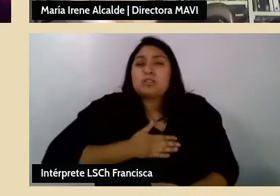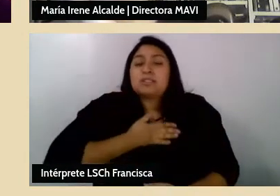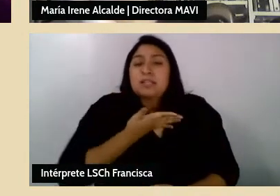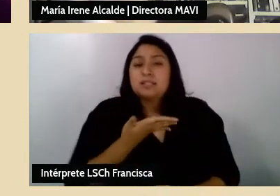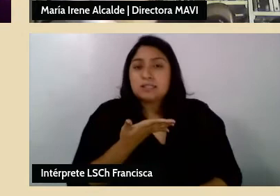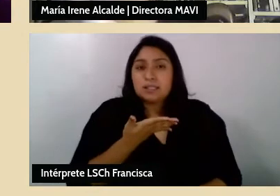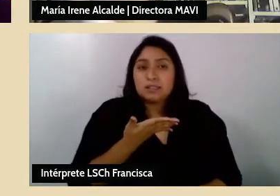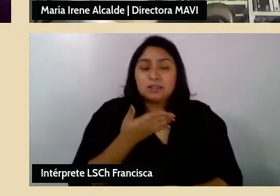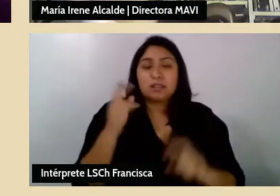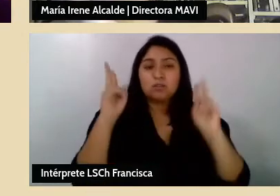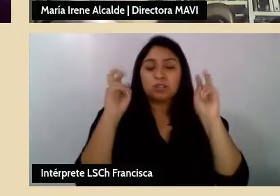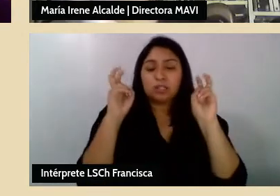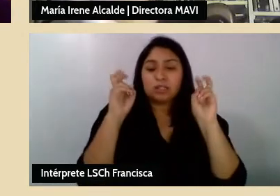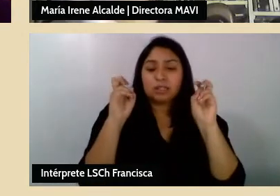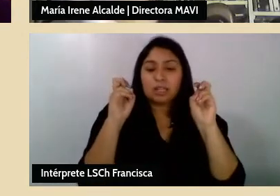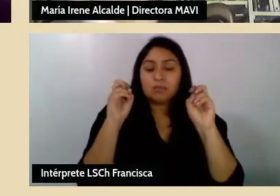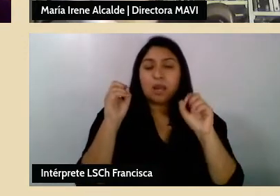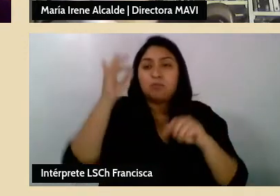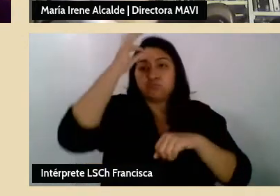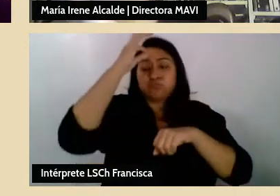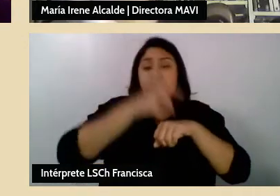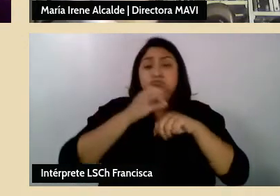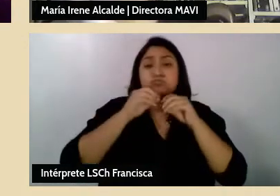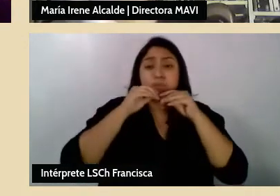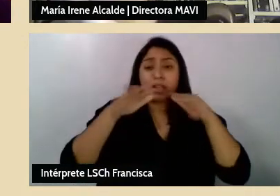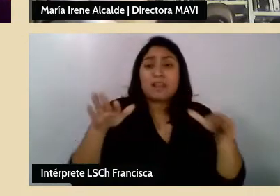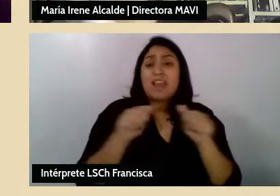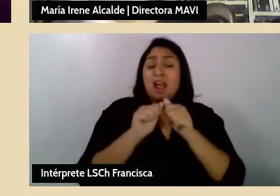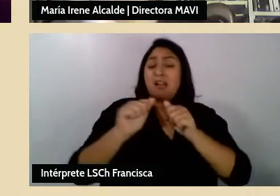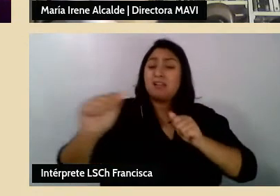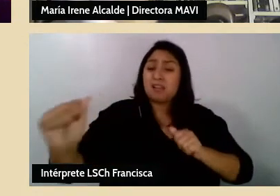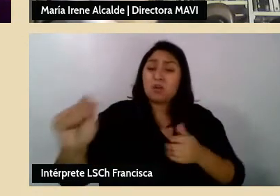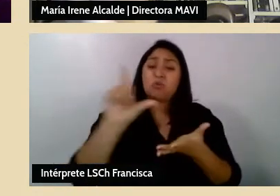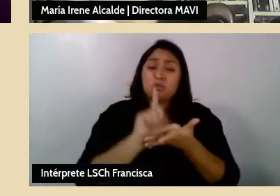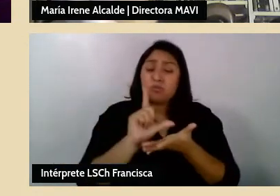la pandemia, estando lejos del lugar de trabajo?